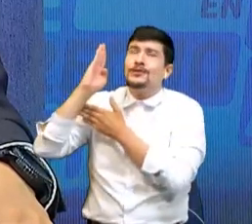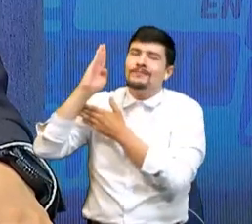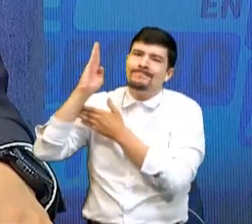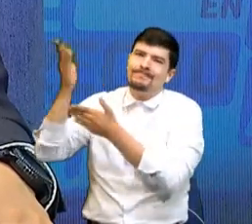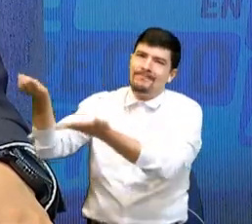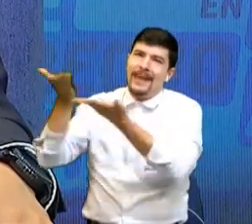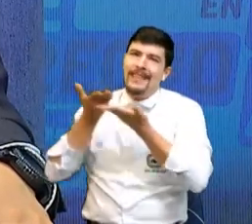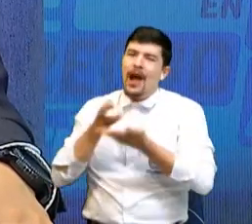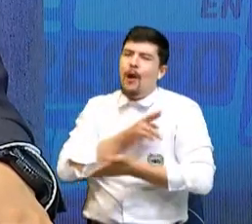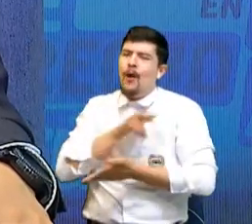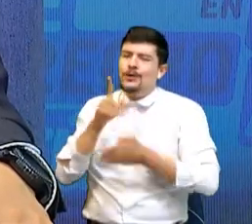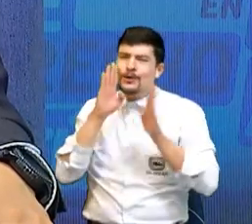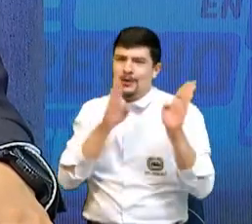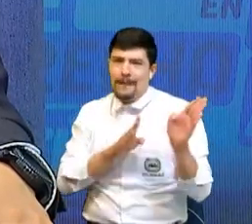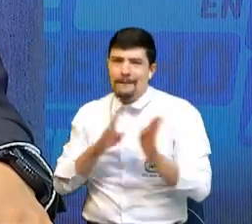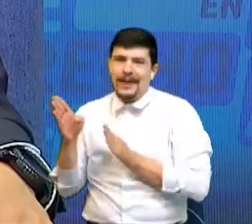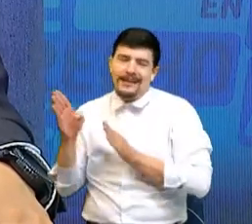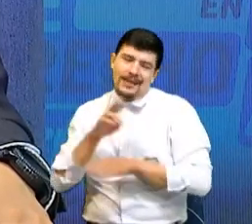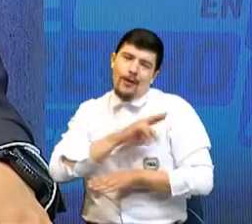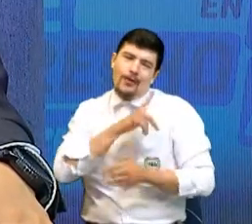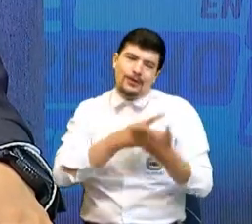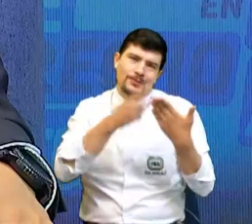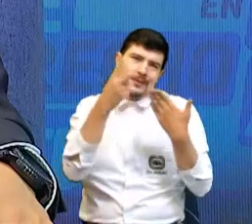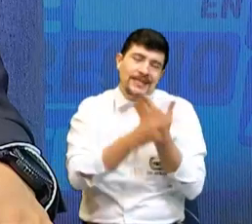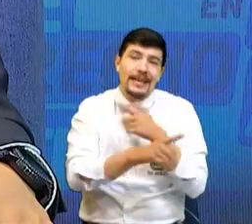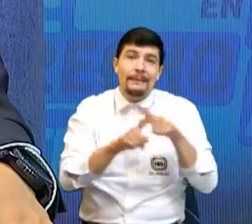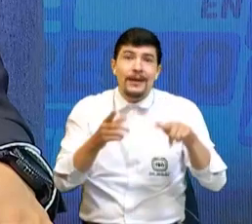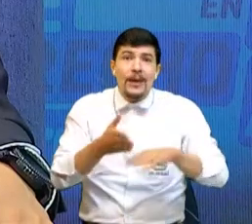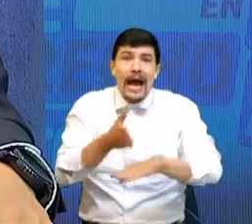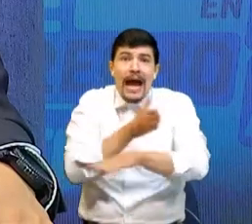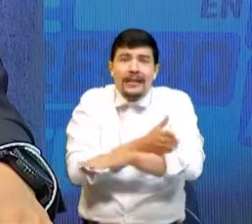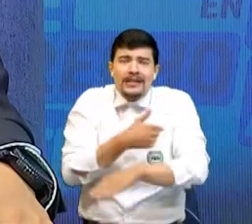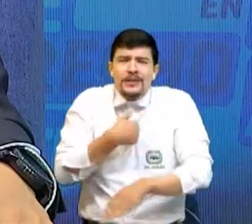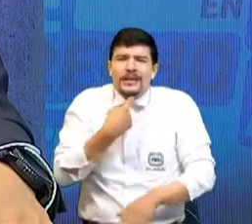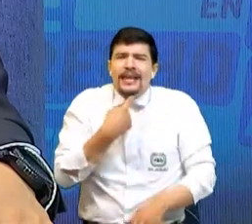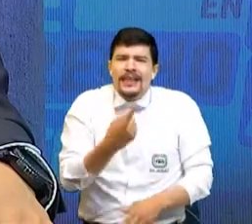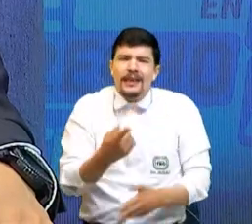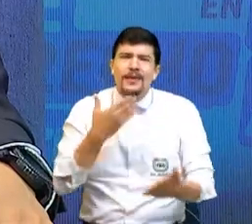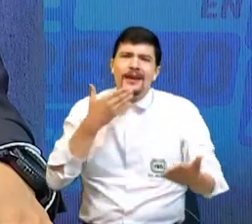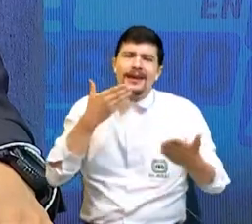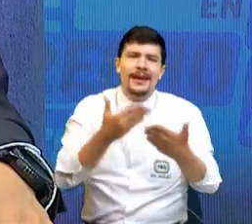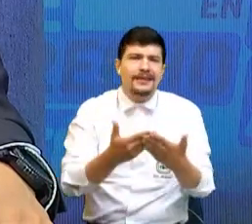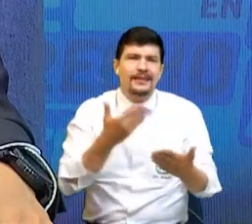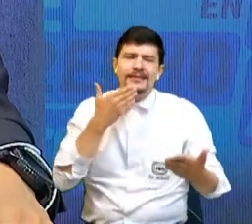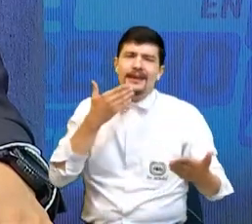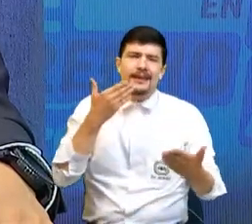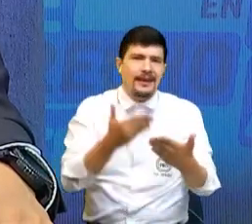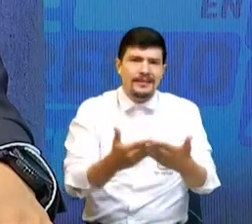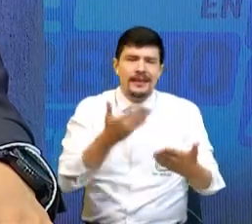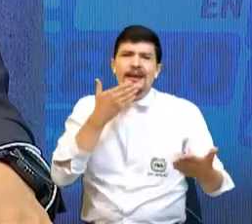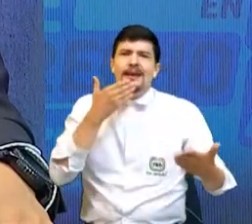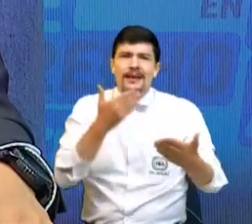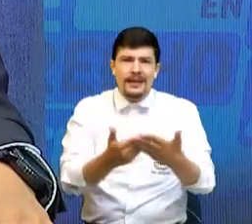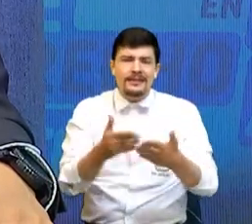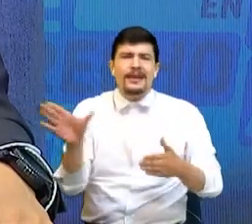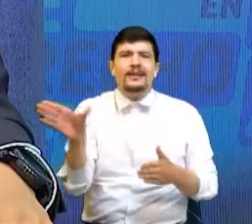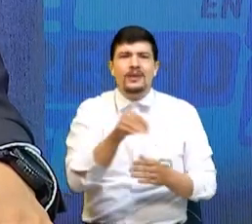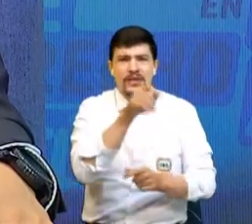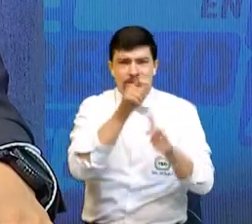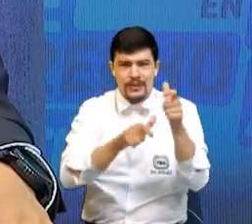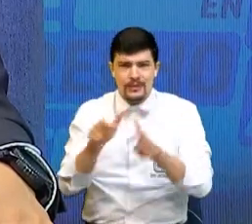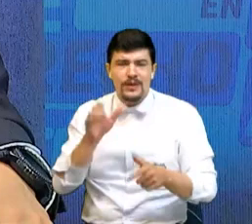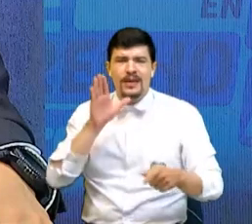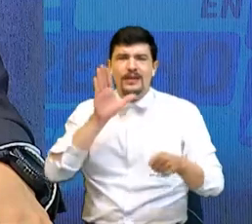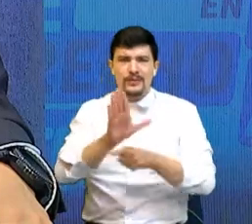otros planes y pues estaremos en otros proyectos, pero no me puedo ir sin agradecerle a cada una de las personas que a través de su